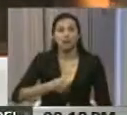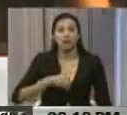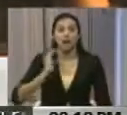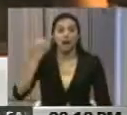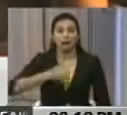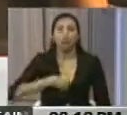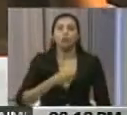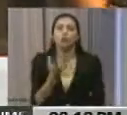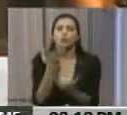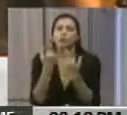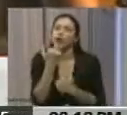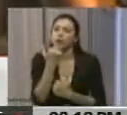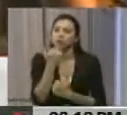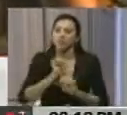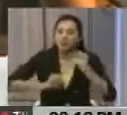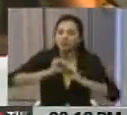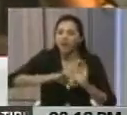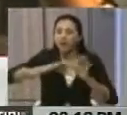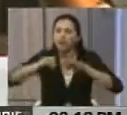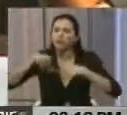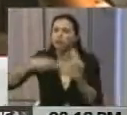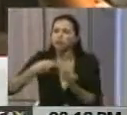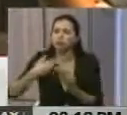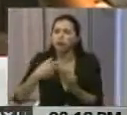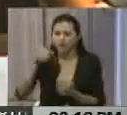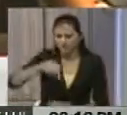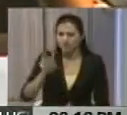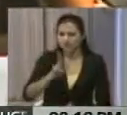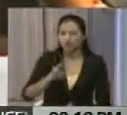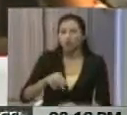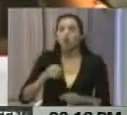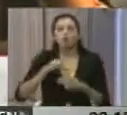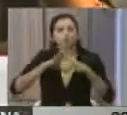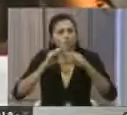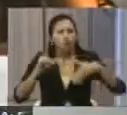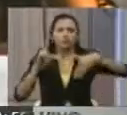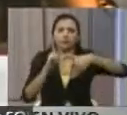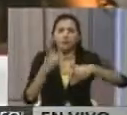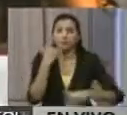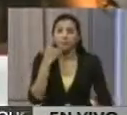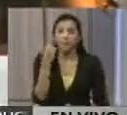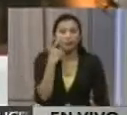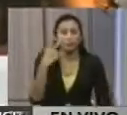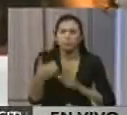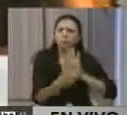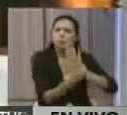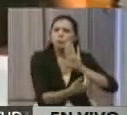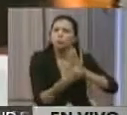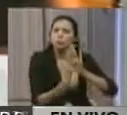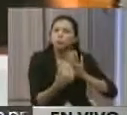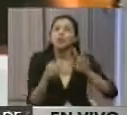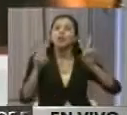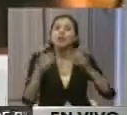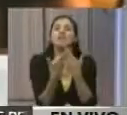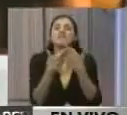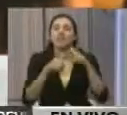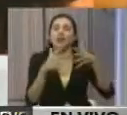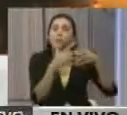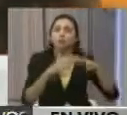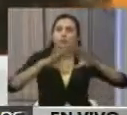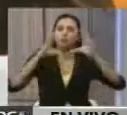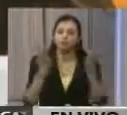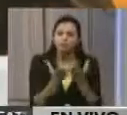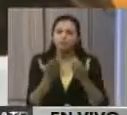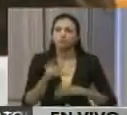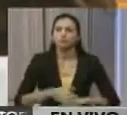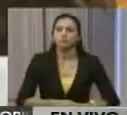la importancia de defender hoy en día la revolución, no solo en Venezuela, sino en Latinoamérica, ante los constantes ataques neoliberalistas que vive el mundo.